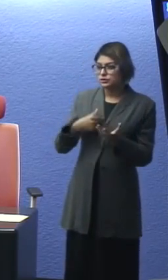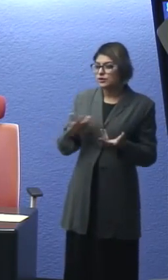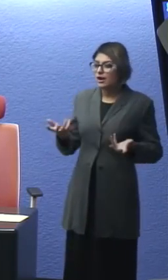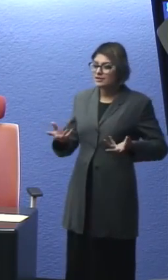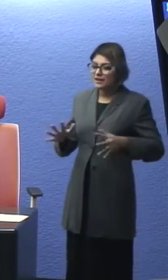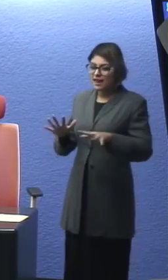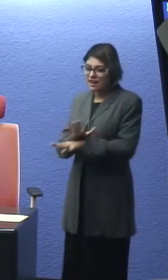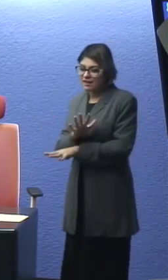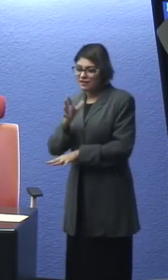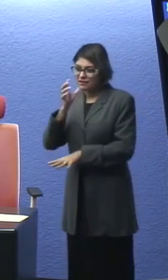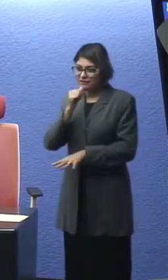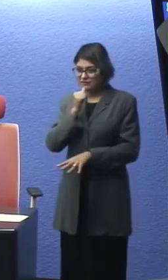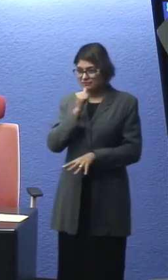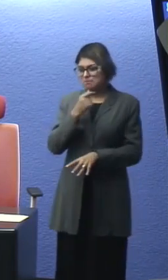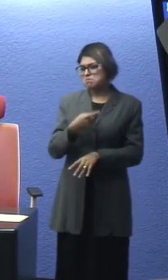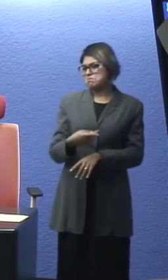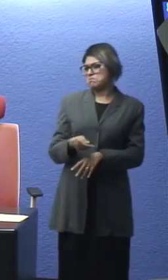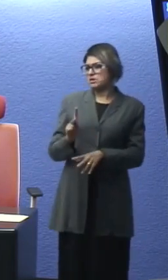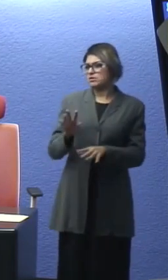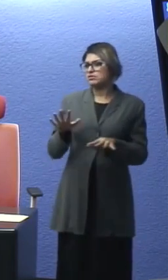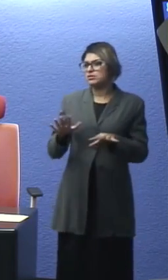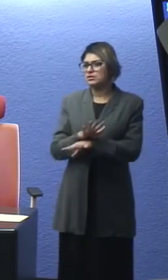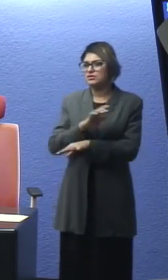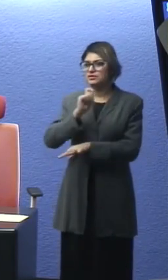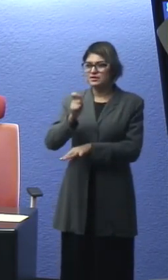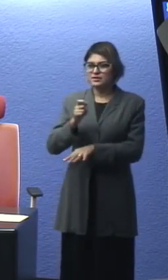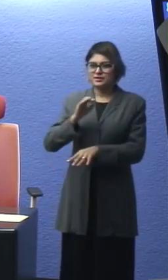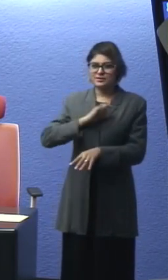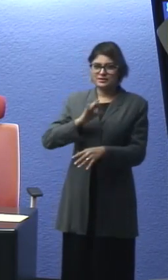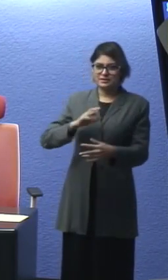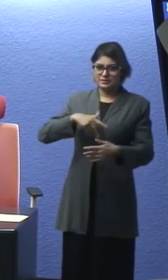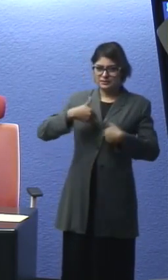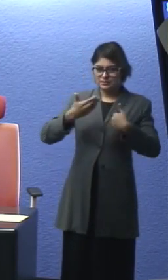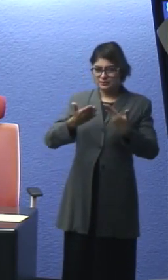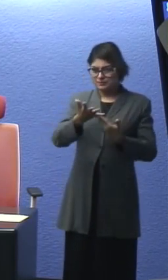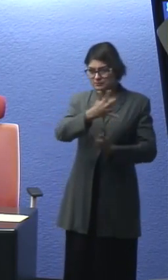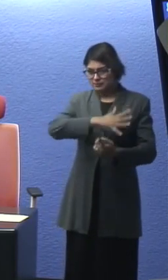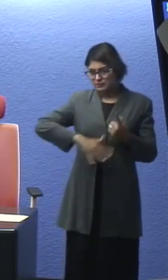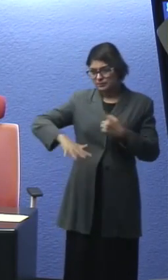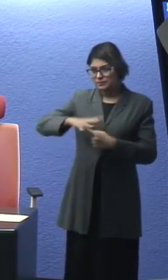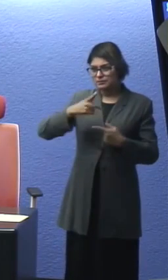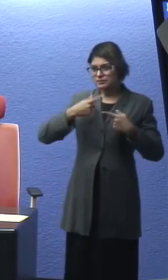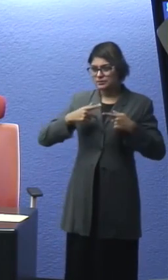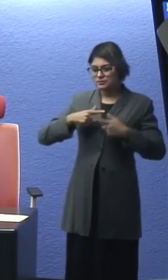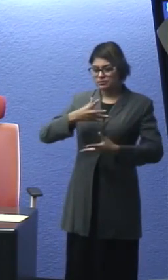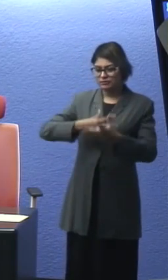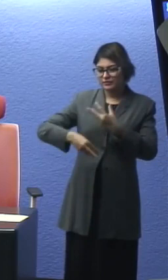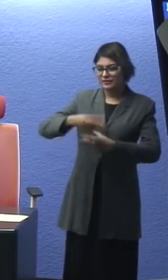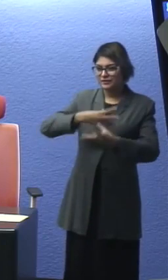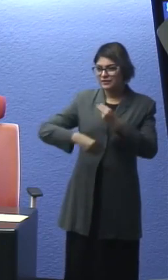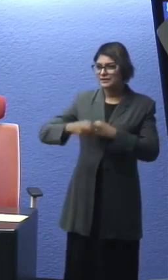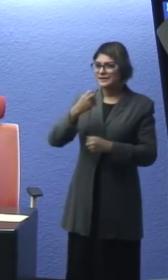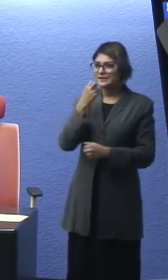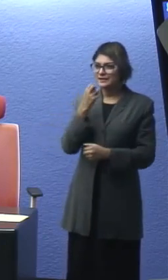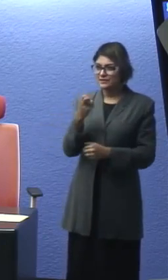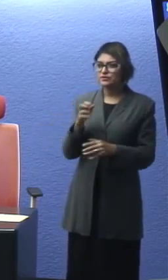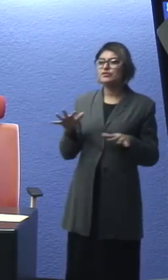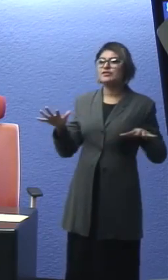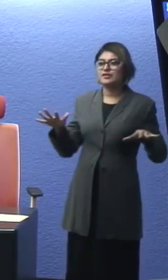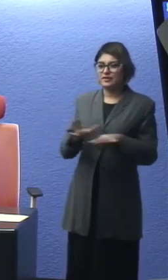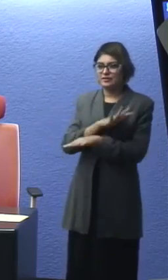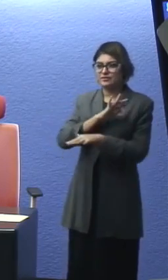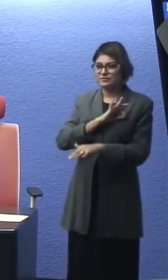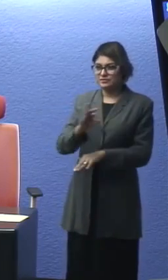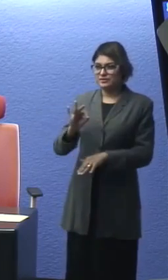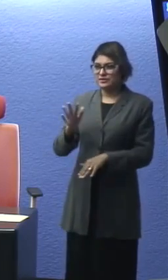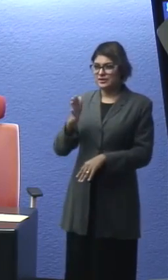lo que sí se modifica es el fenómeno de la relación con el otro, y pues, la incomodidad no es mía, es de todos los demás. O